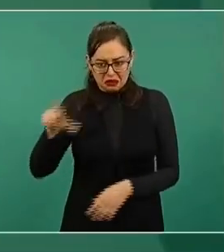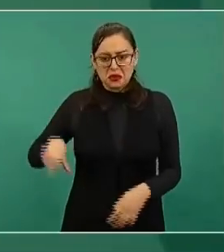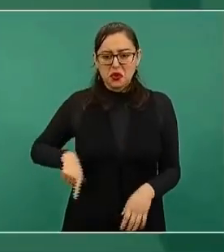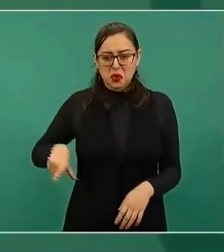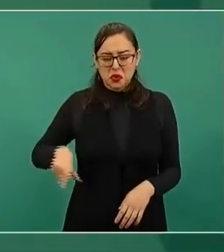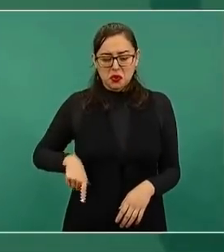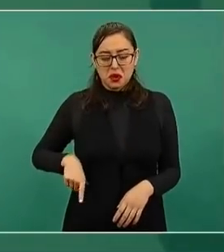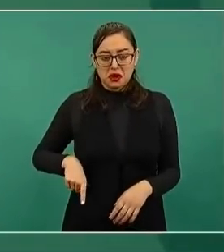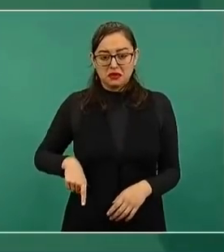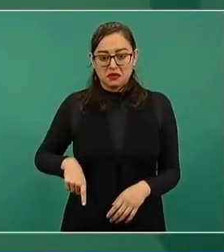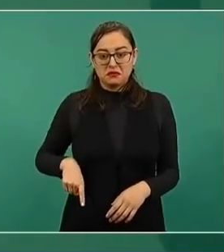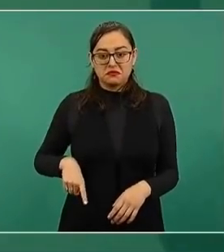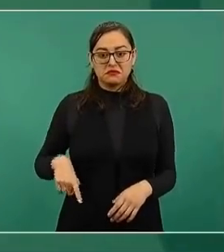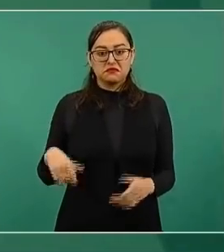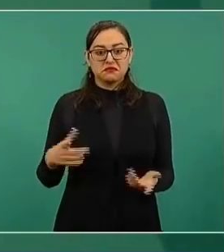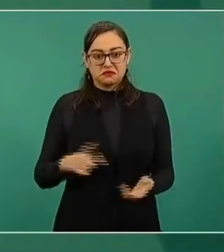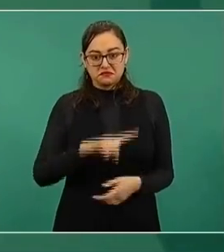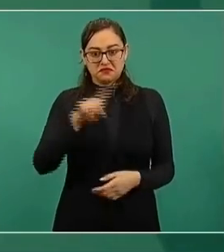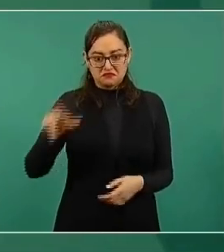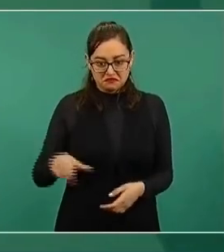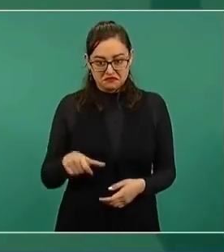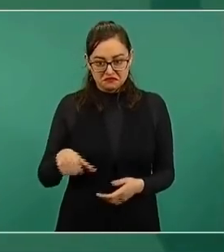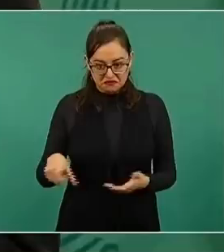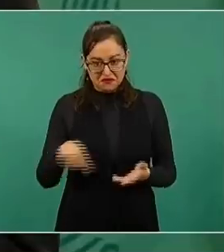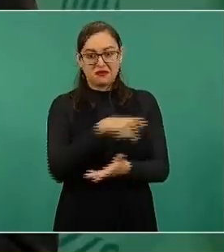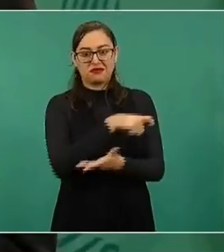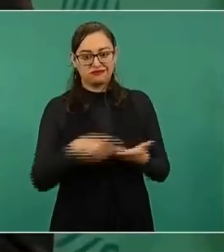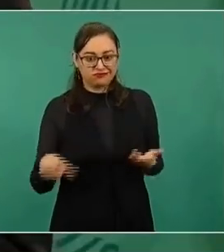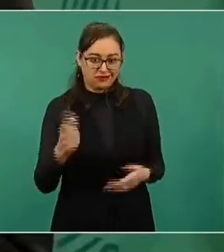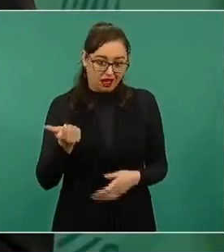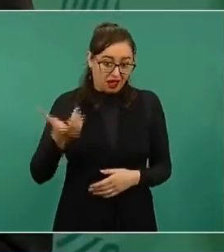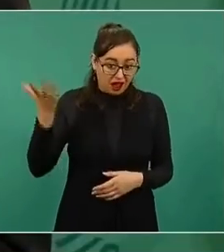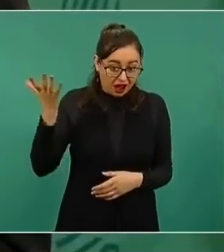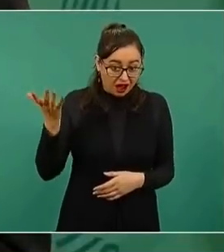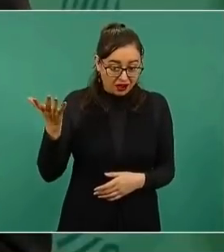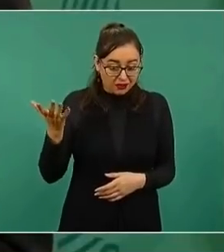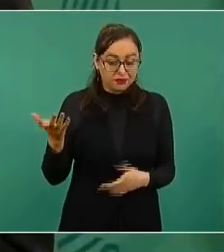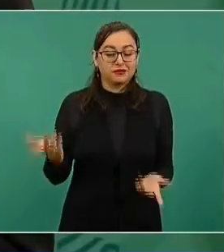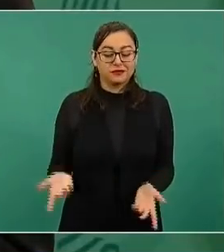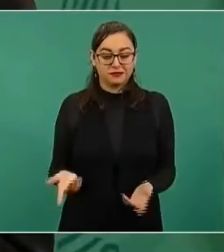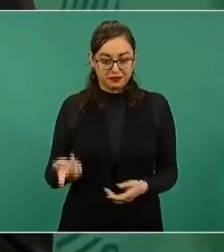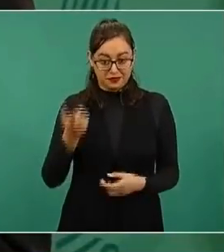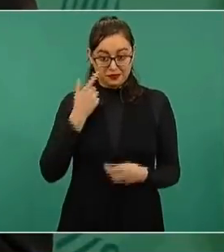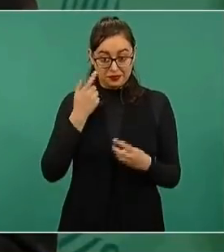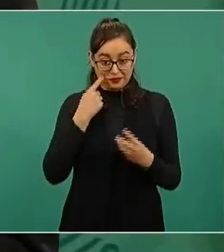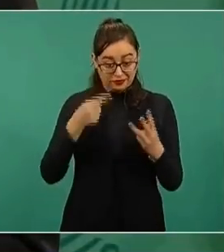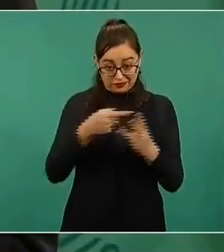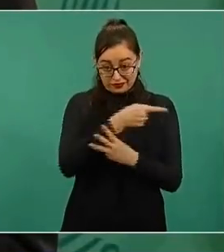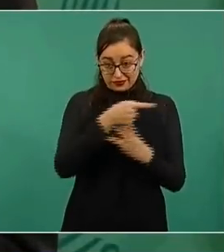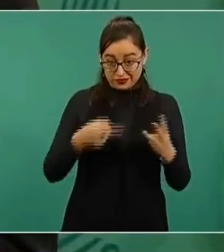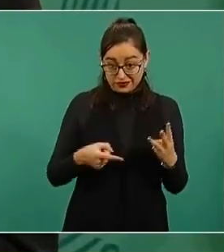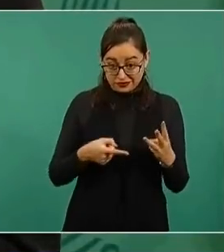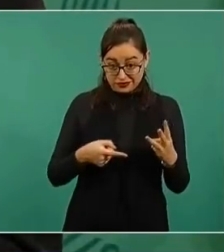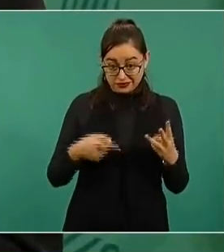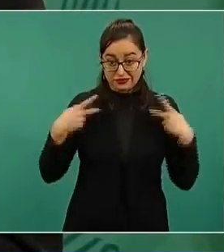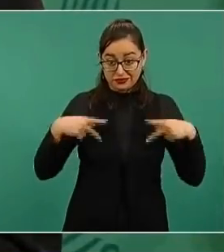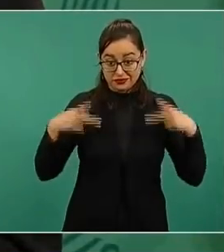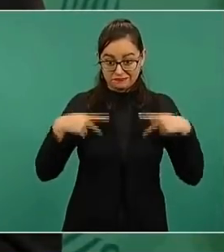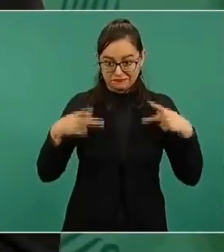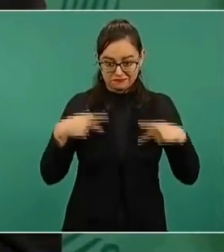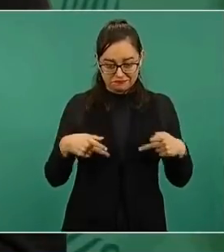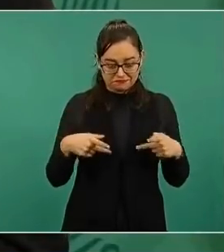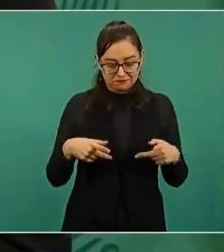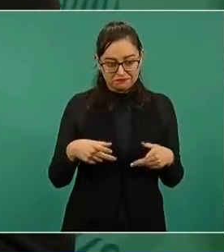inferior, y los tres que compran estas acciones están vinculados a